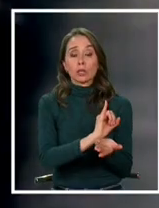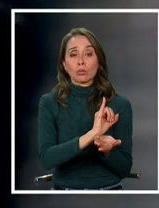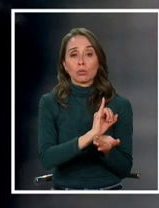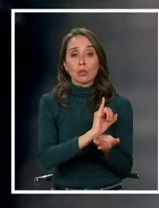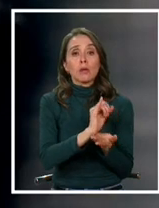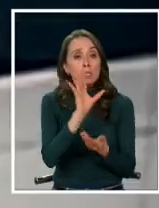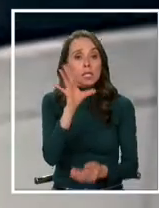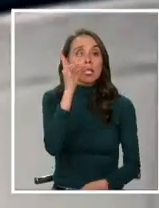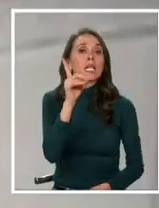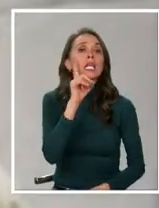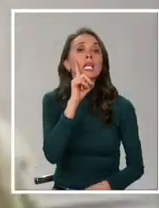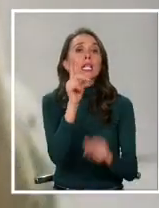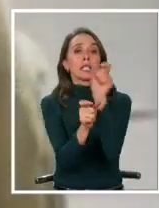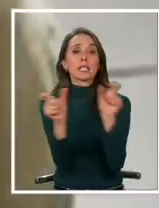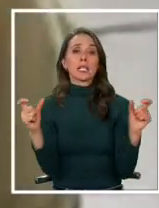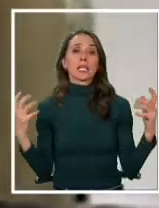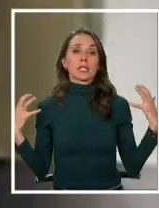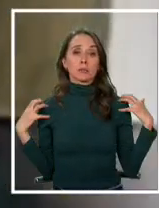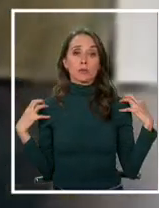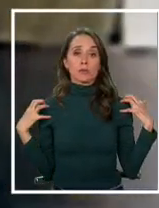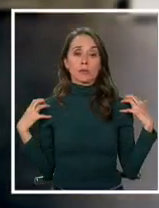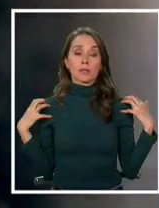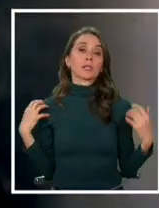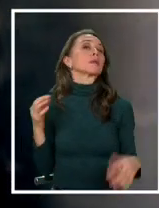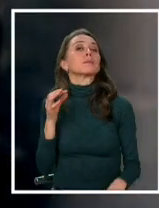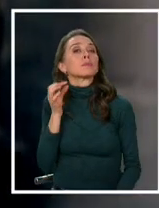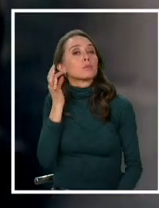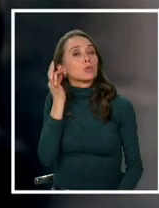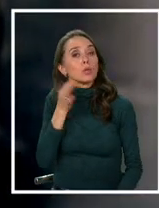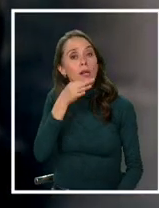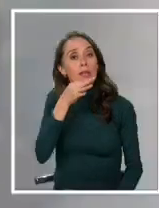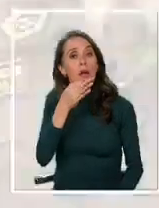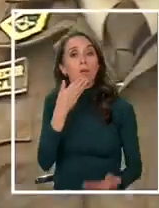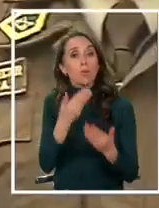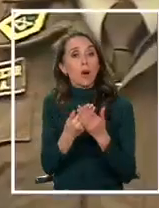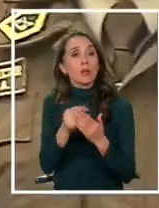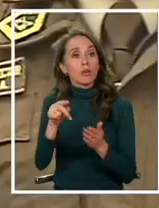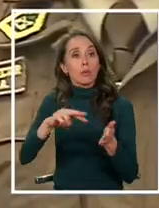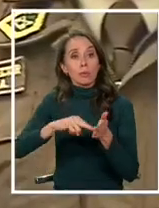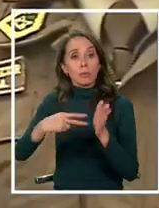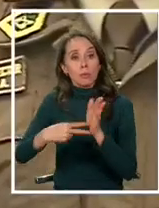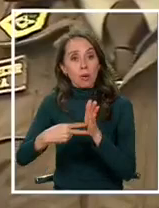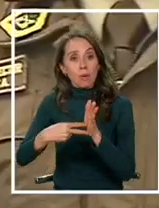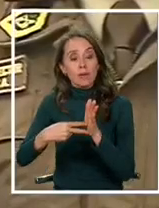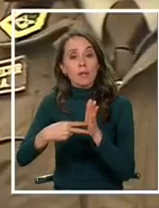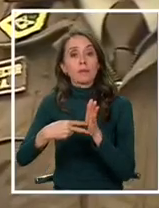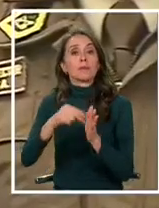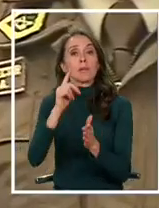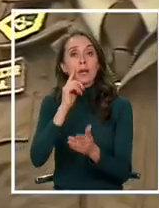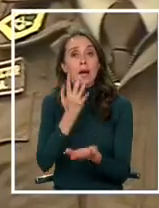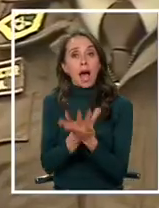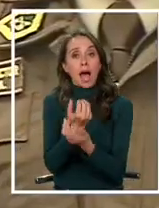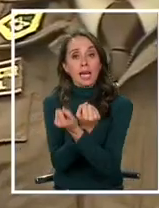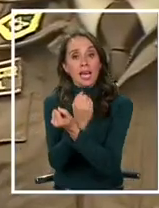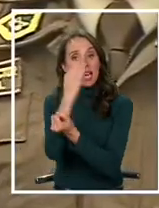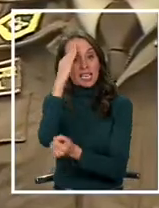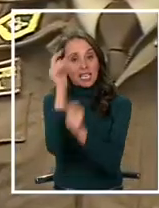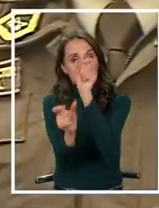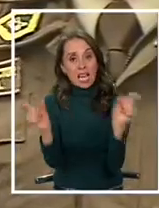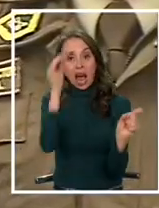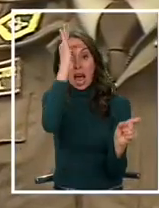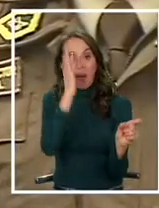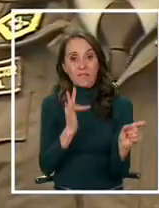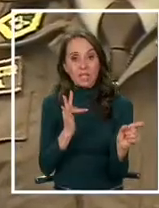determinar eventuales responsabilidades ser muy claros que cuando ocurran estos incidentes cuando hayan eh carabineros que estén